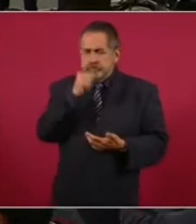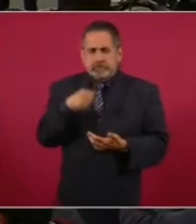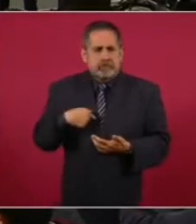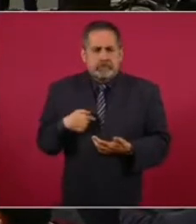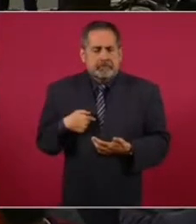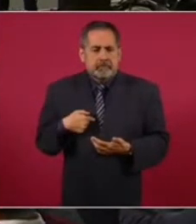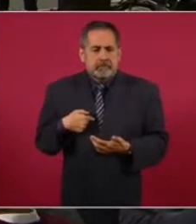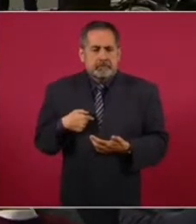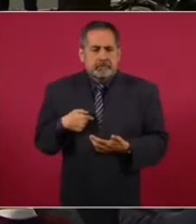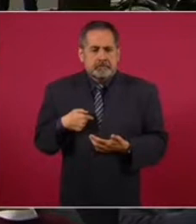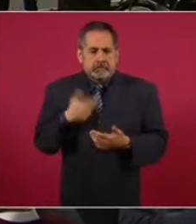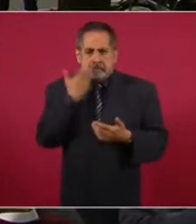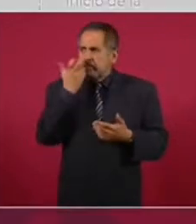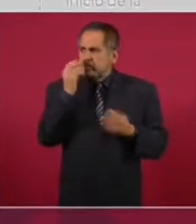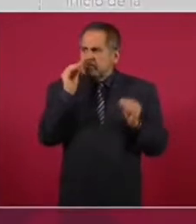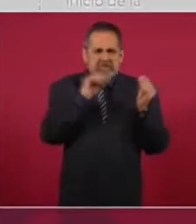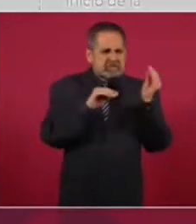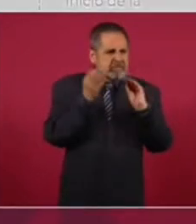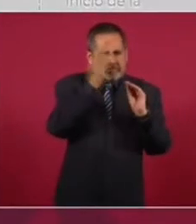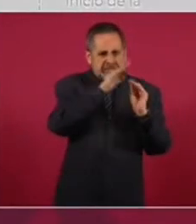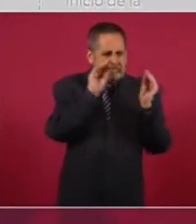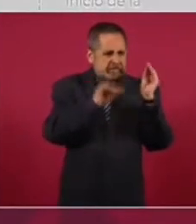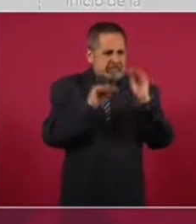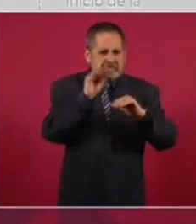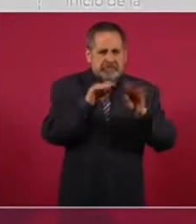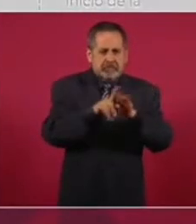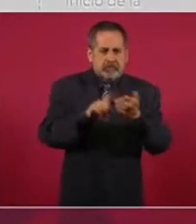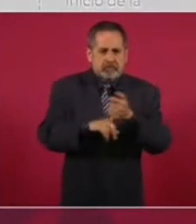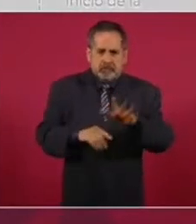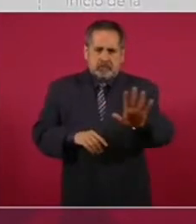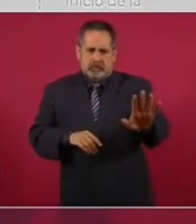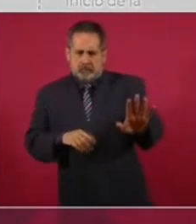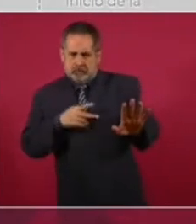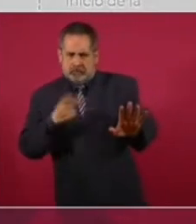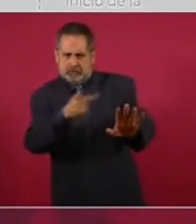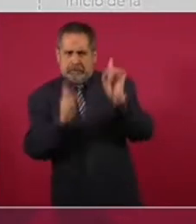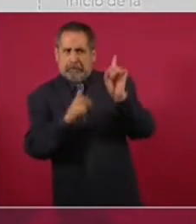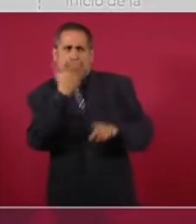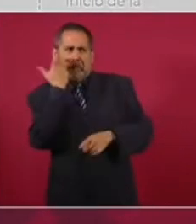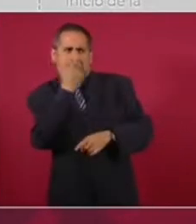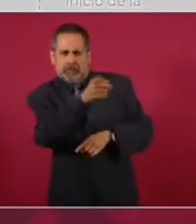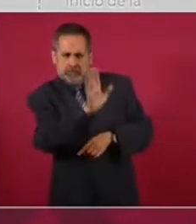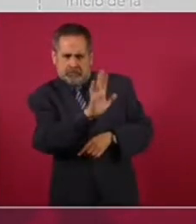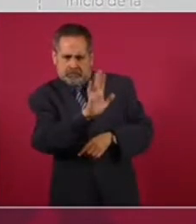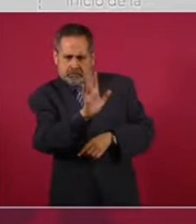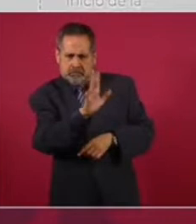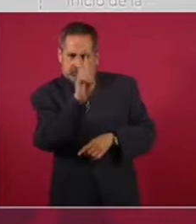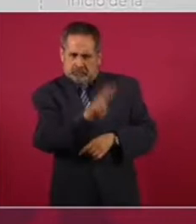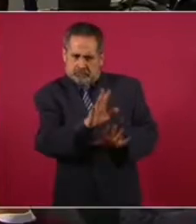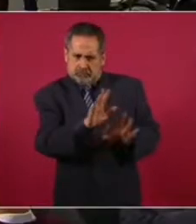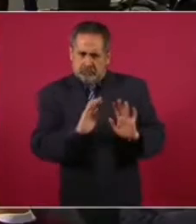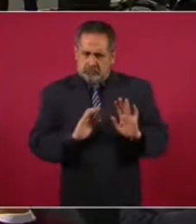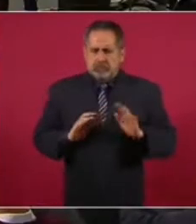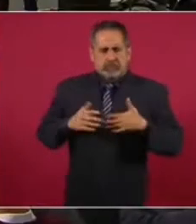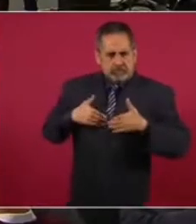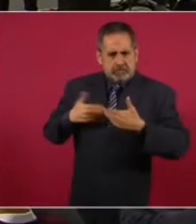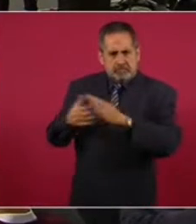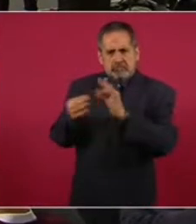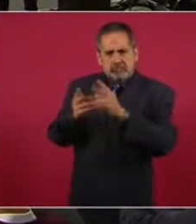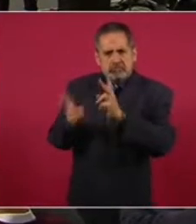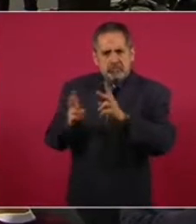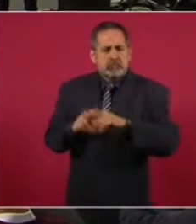de adulterar un resultado. No estoy cuestionando las cifras. Y sí te explico. Sí,